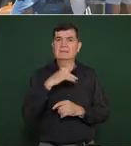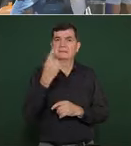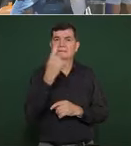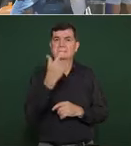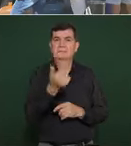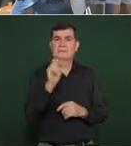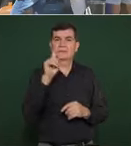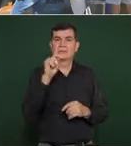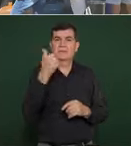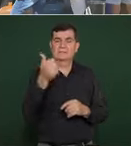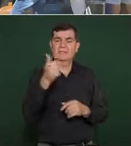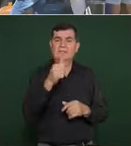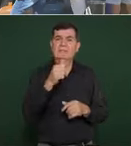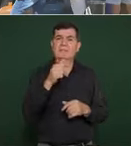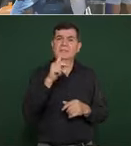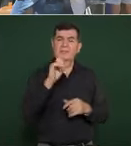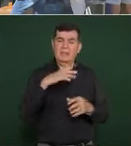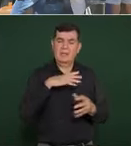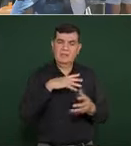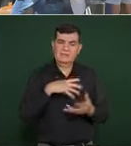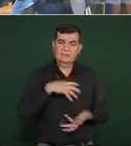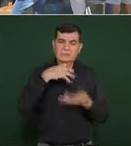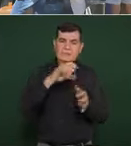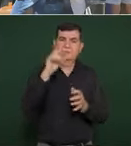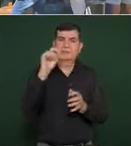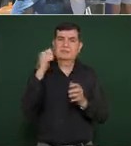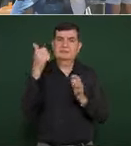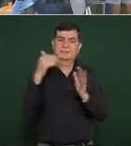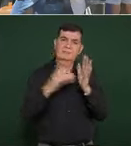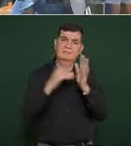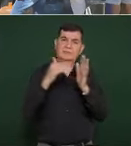pipas han repartido hasta la fecha